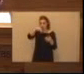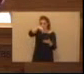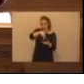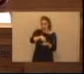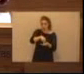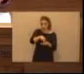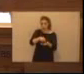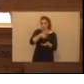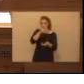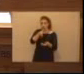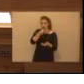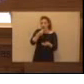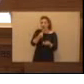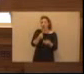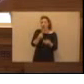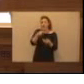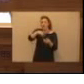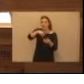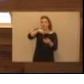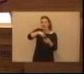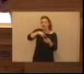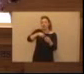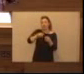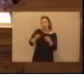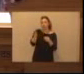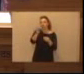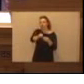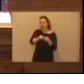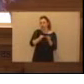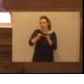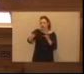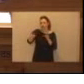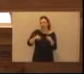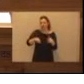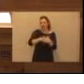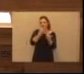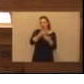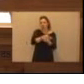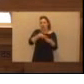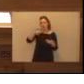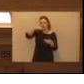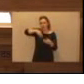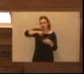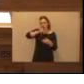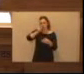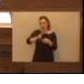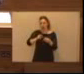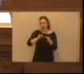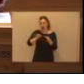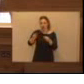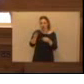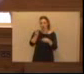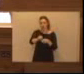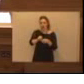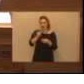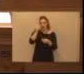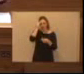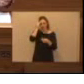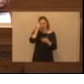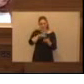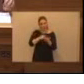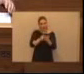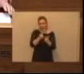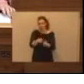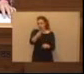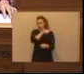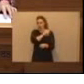millón de metros más, yo sumé como unos 18 millones de metros cuadrados, con lo cual eso sí que hubiera sido un proyecto megalómano y no el